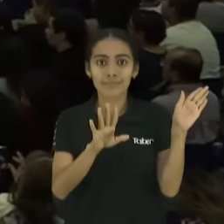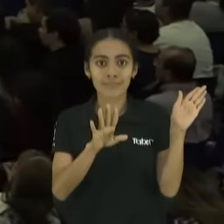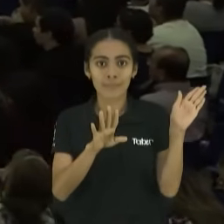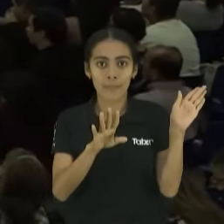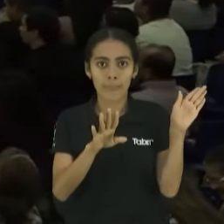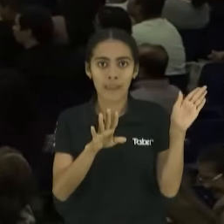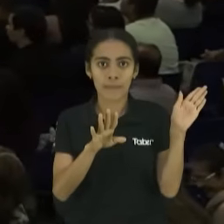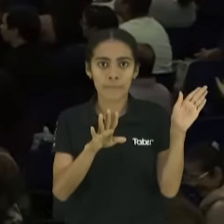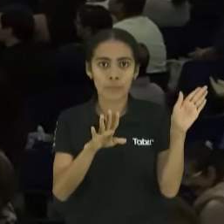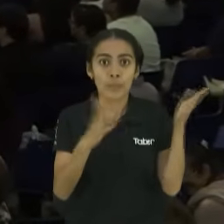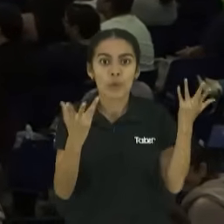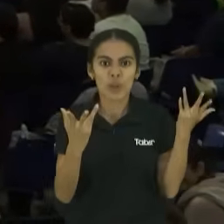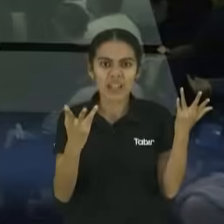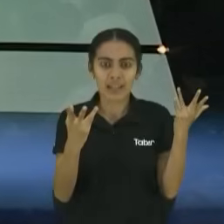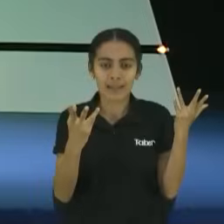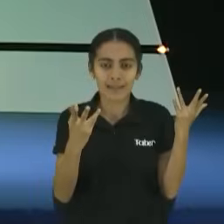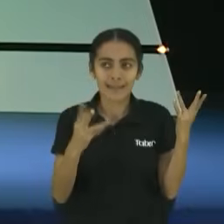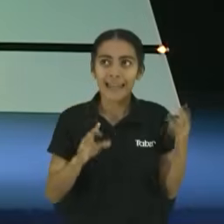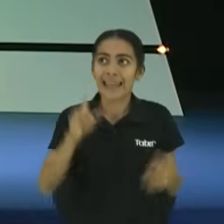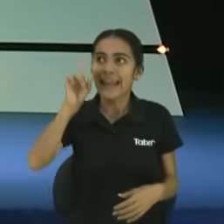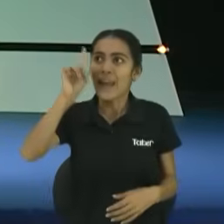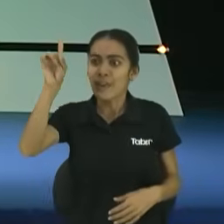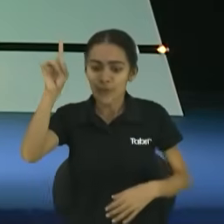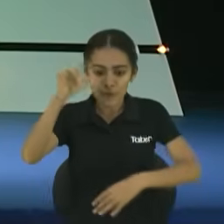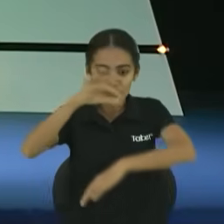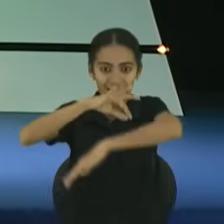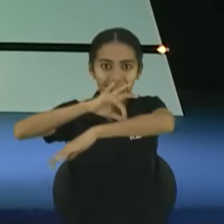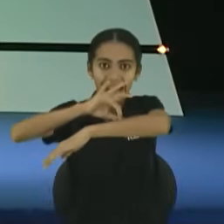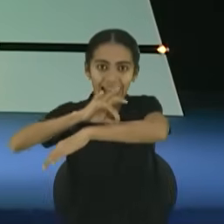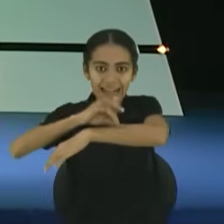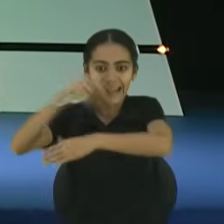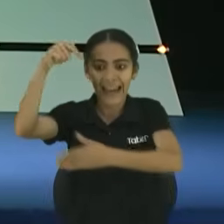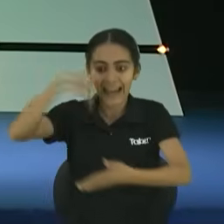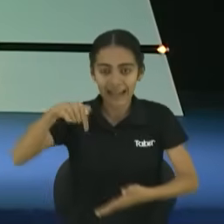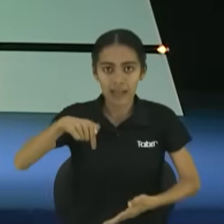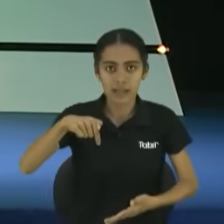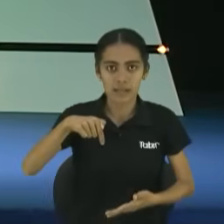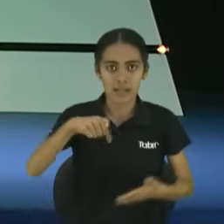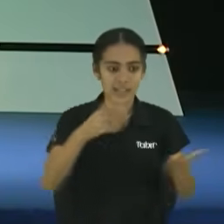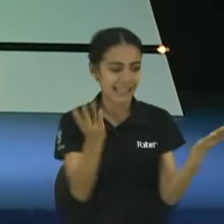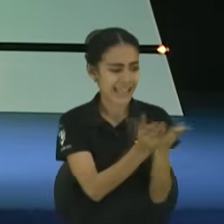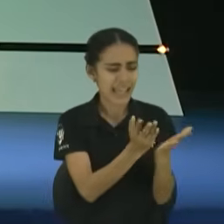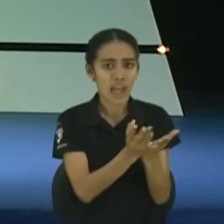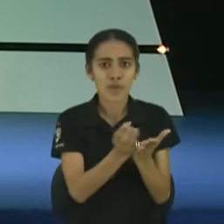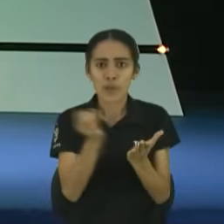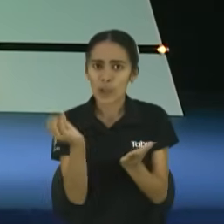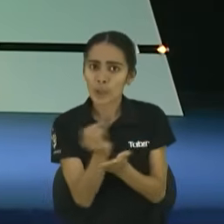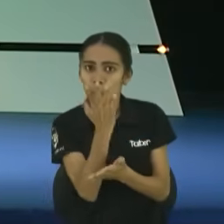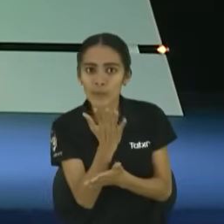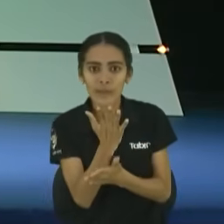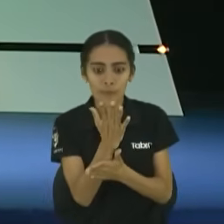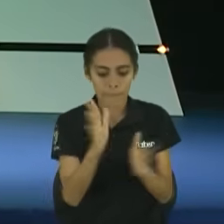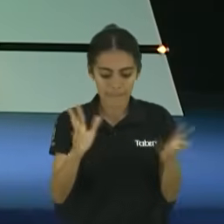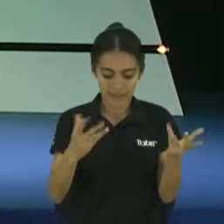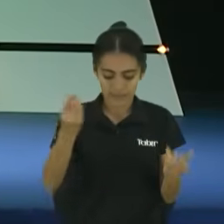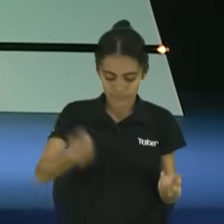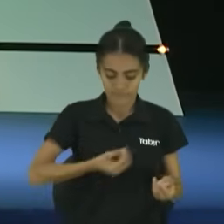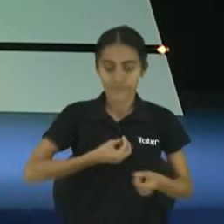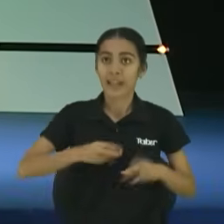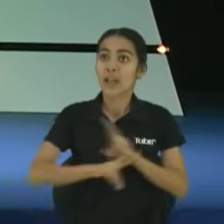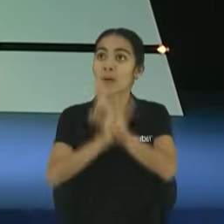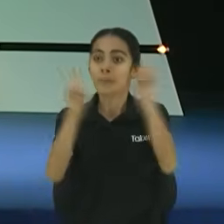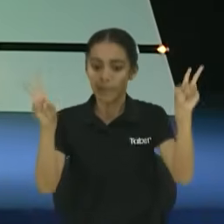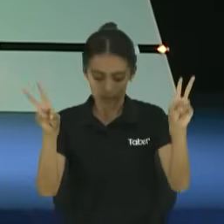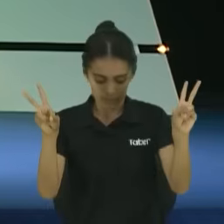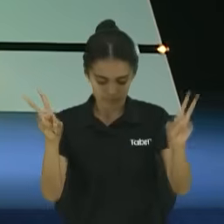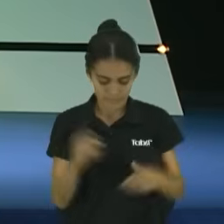el Verbo hecho carne. Y nos ha dejado la copia de esos testamentos maravillosos para que podamos tener en Él paz.